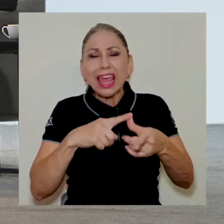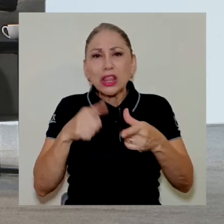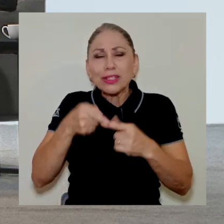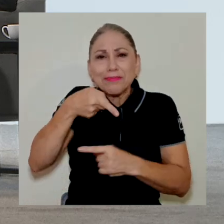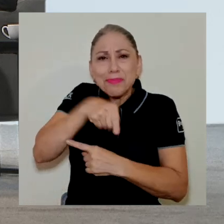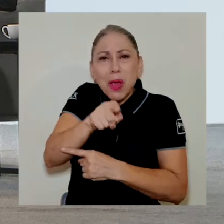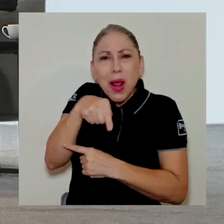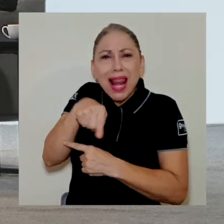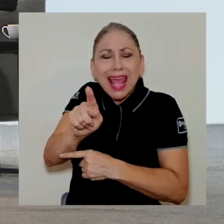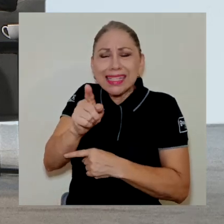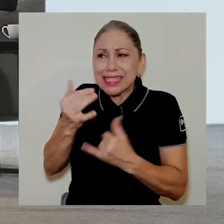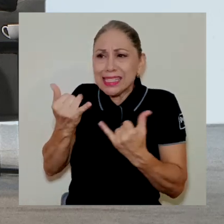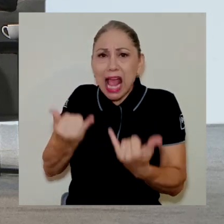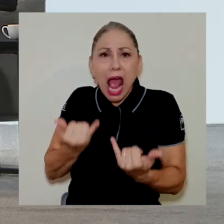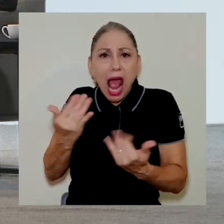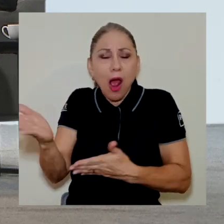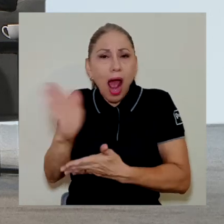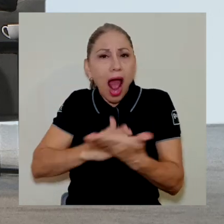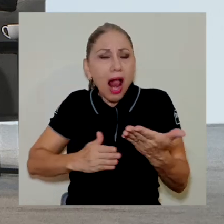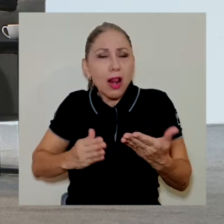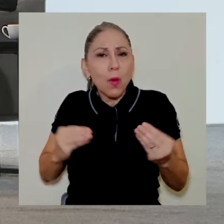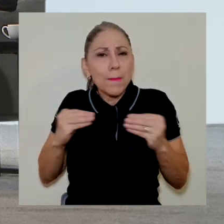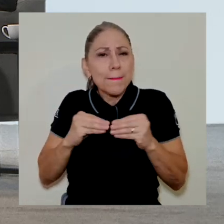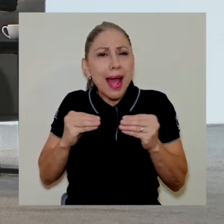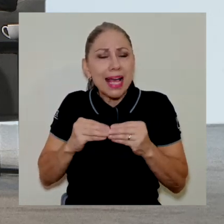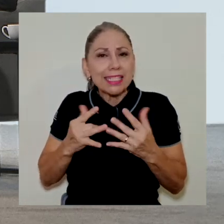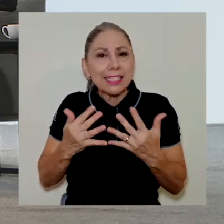ha transformado en algo muchísimo más